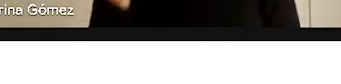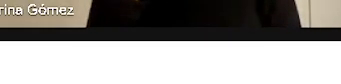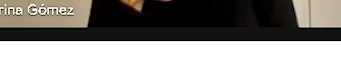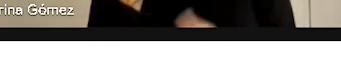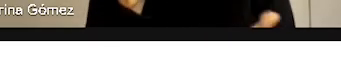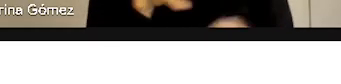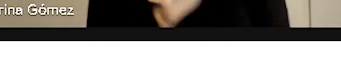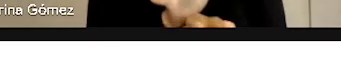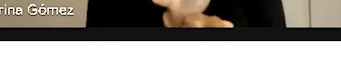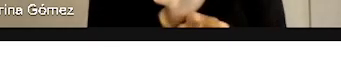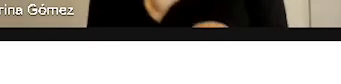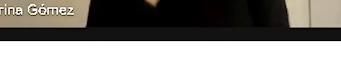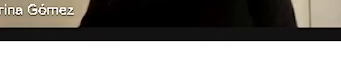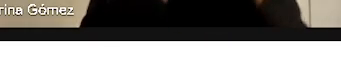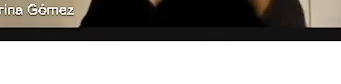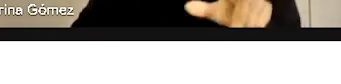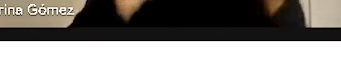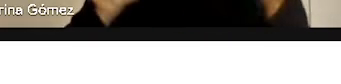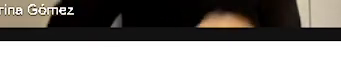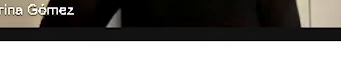instruyendo a bastante personal policial.